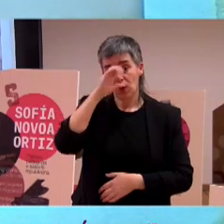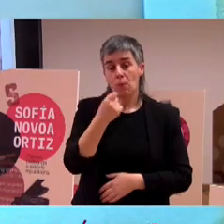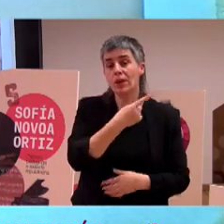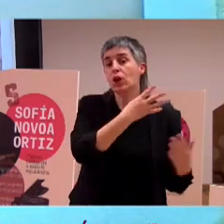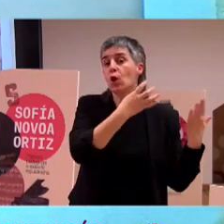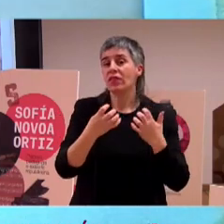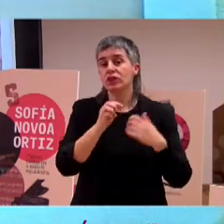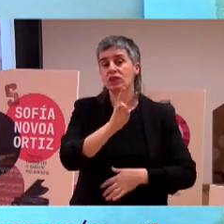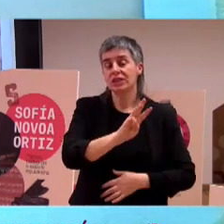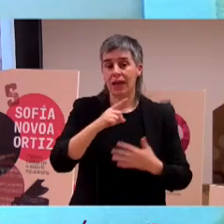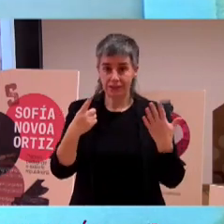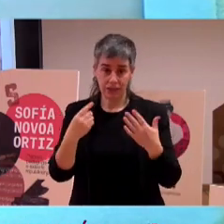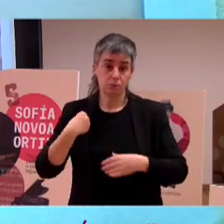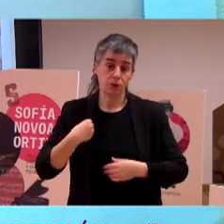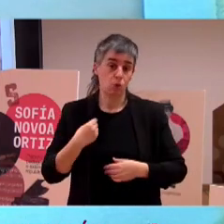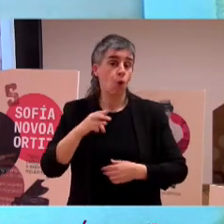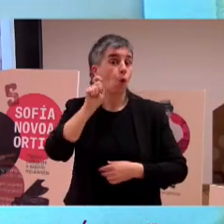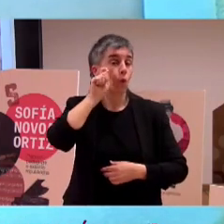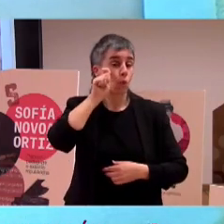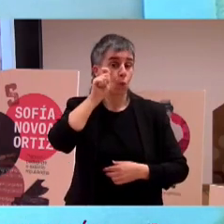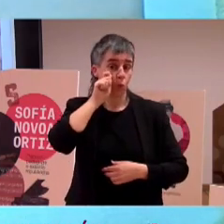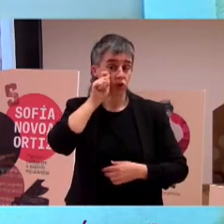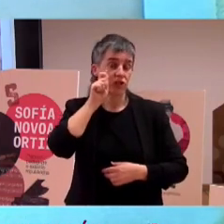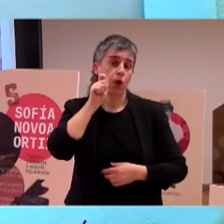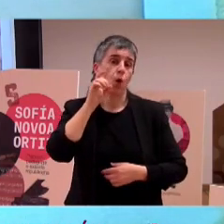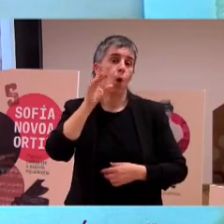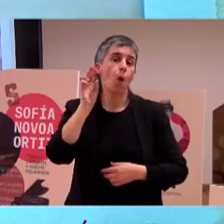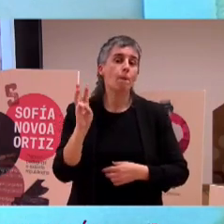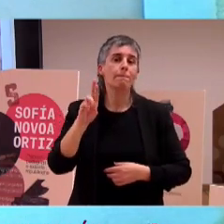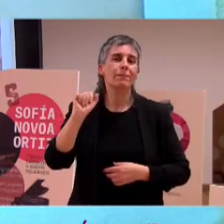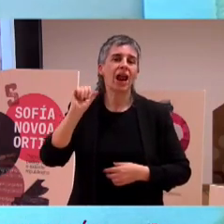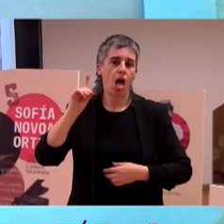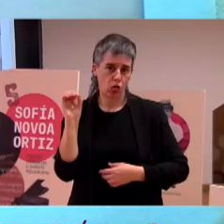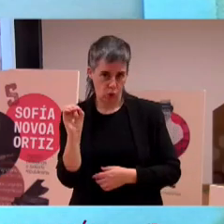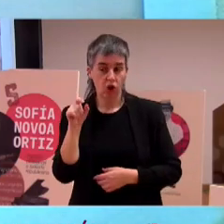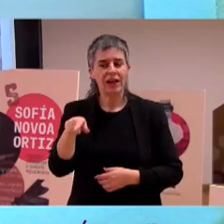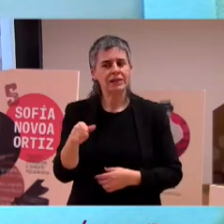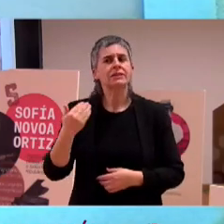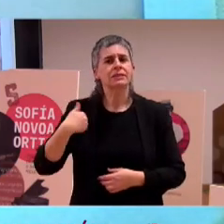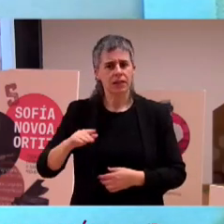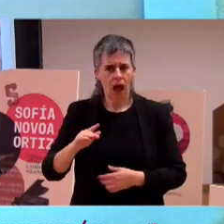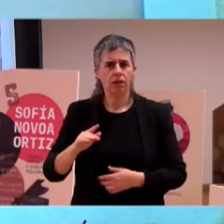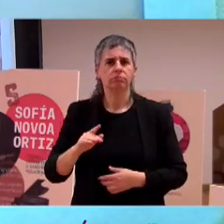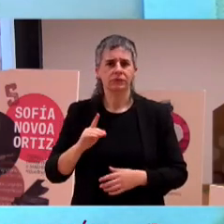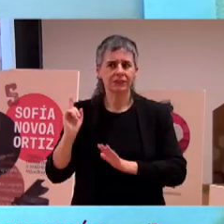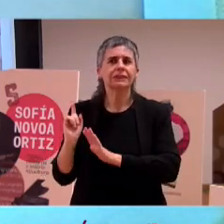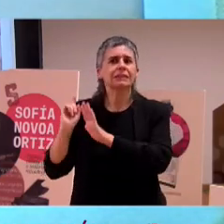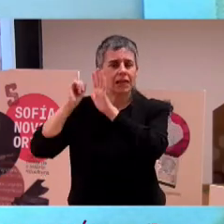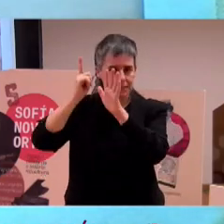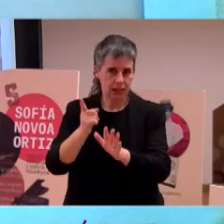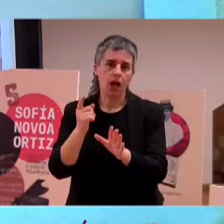na entrada do Museo do Prado. Ese era xa o seu sexto ano que estaba